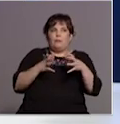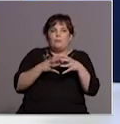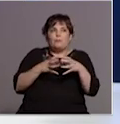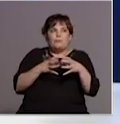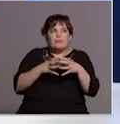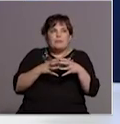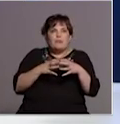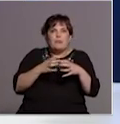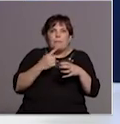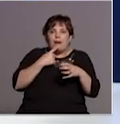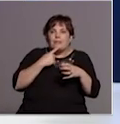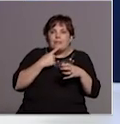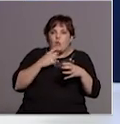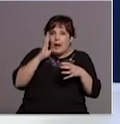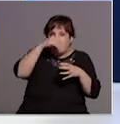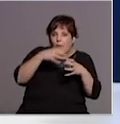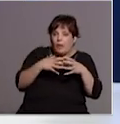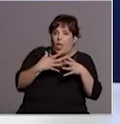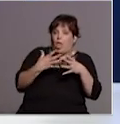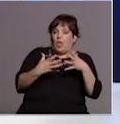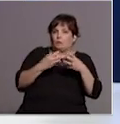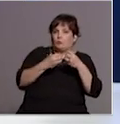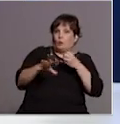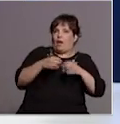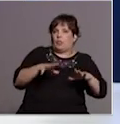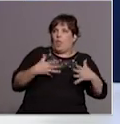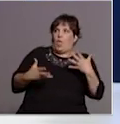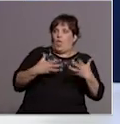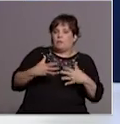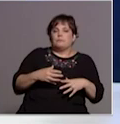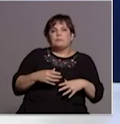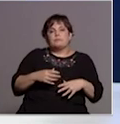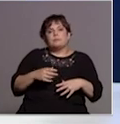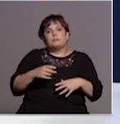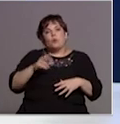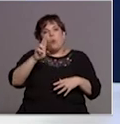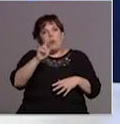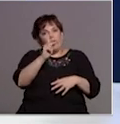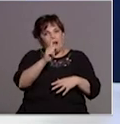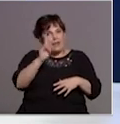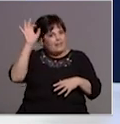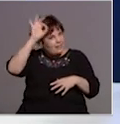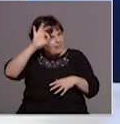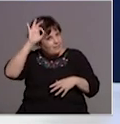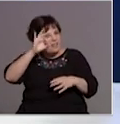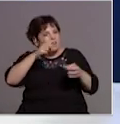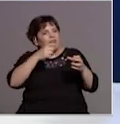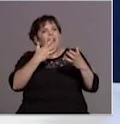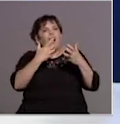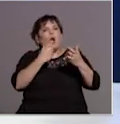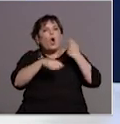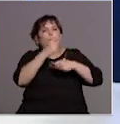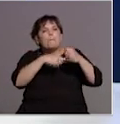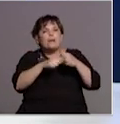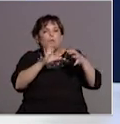composición interna del partido republicano y en el caso del reino unido el break si también se